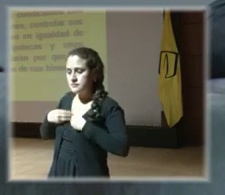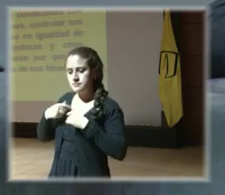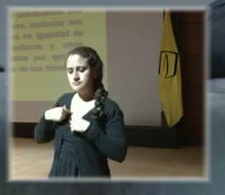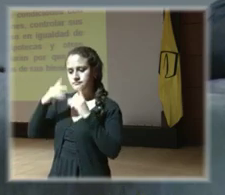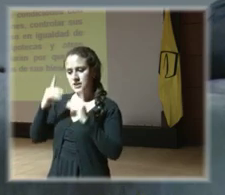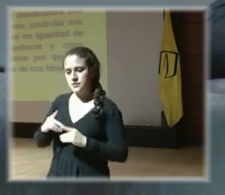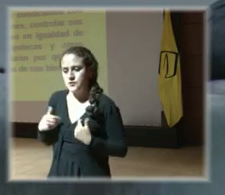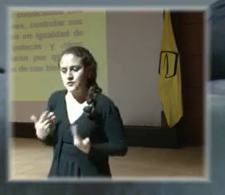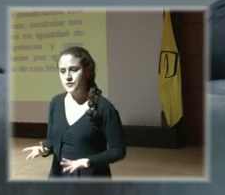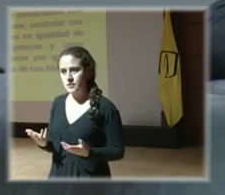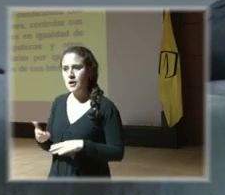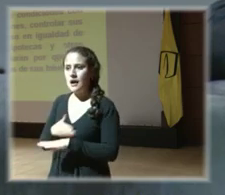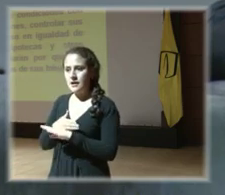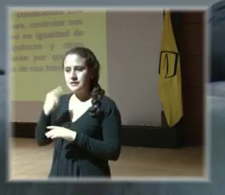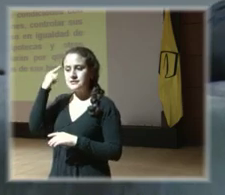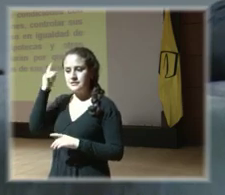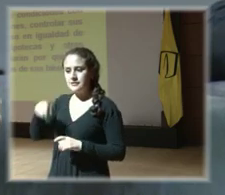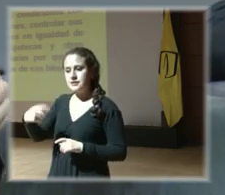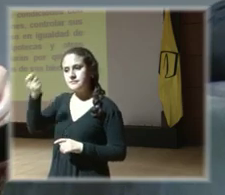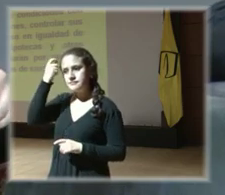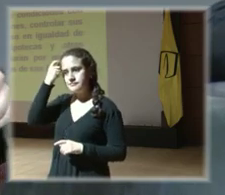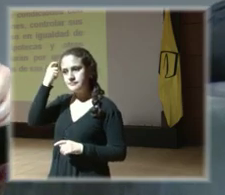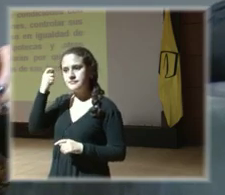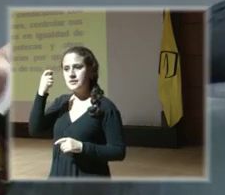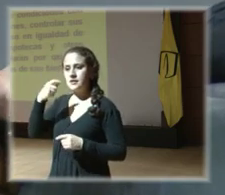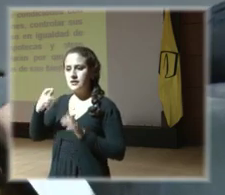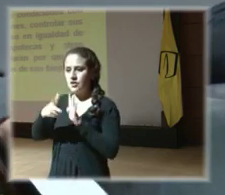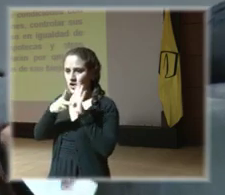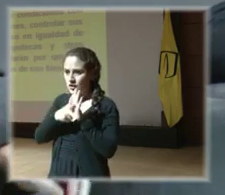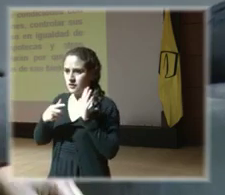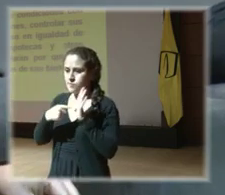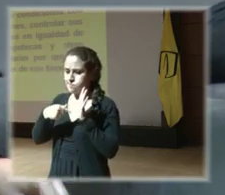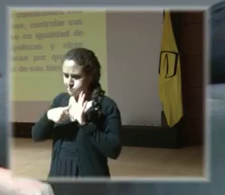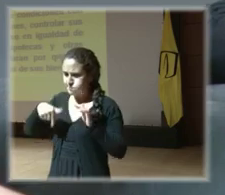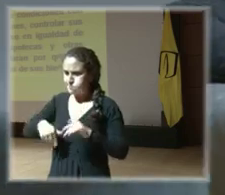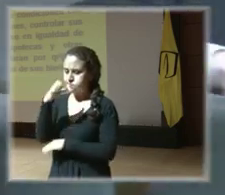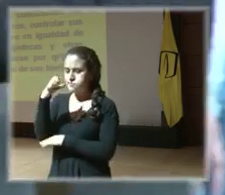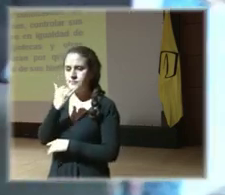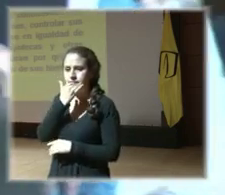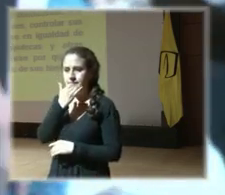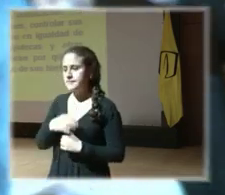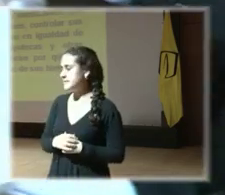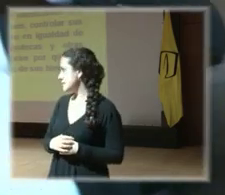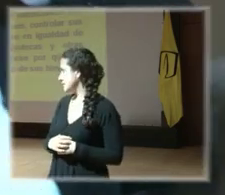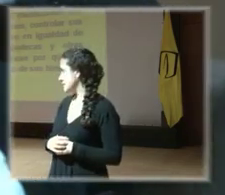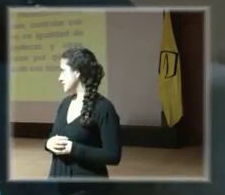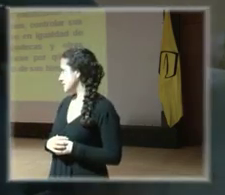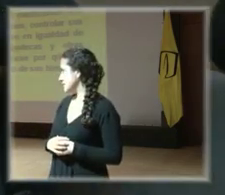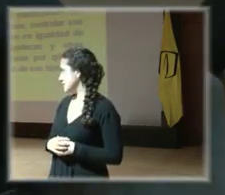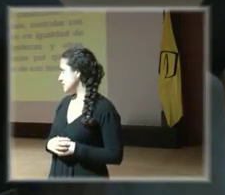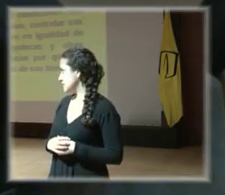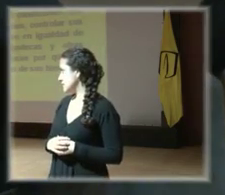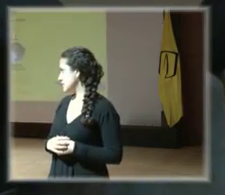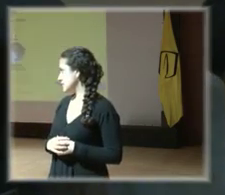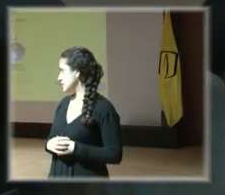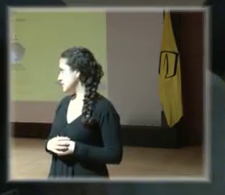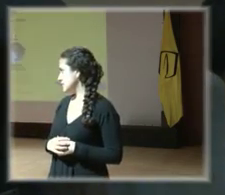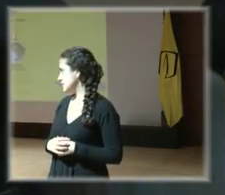decisiones, especialmente cuando se debería tener en cuenta que tenemos un bloque de constitucionalidad en Colombia? Yo creo que… ¿Aló? ¿Sí?